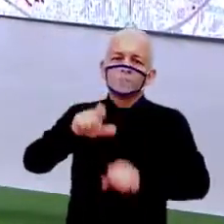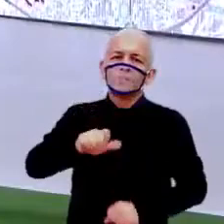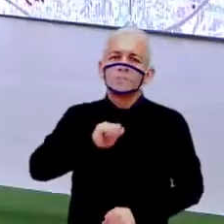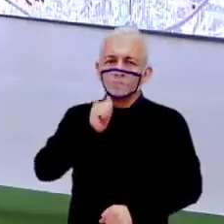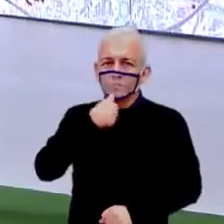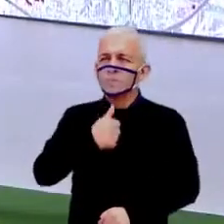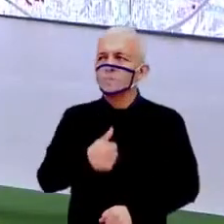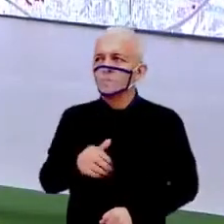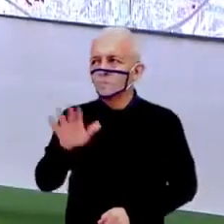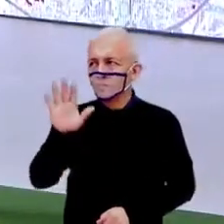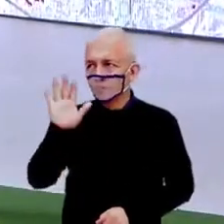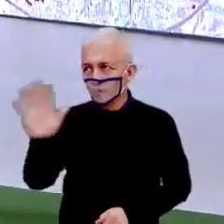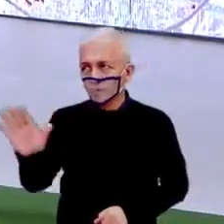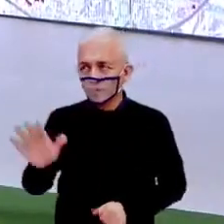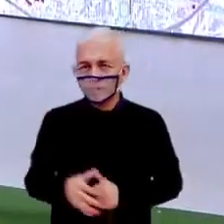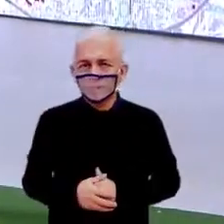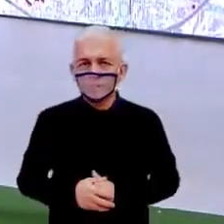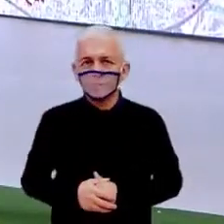sufra. Usted